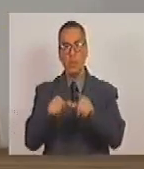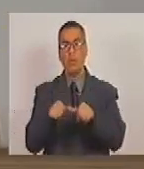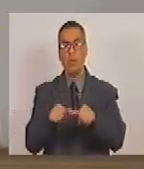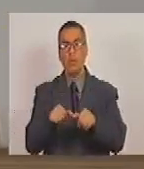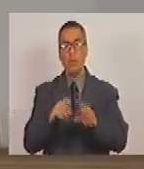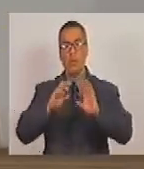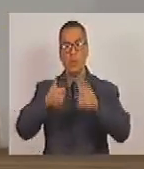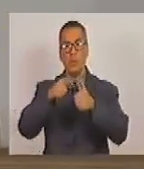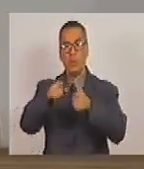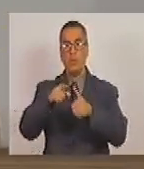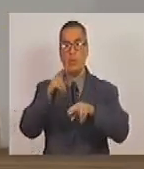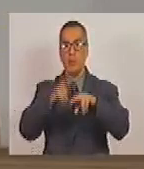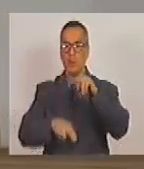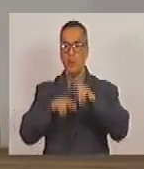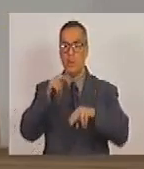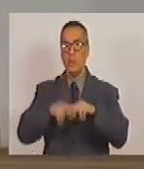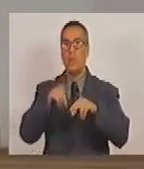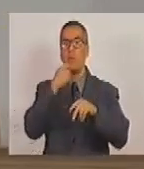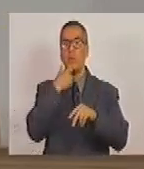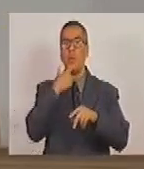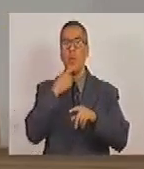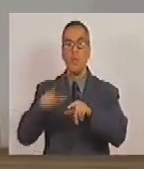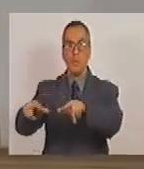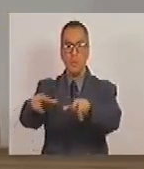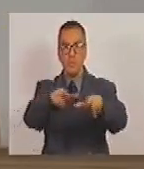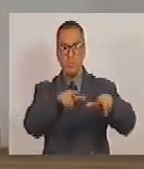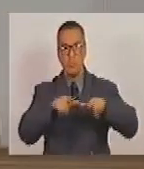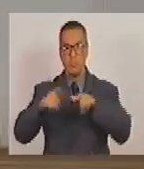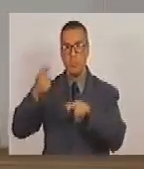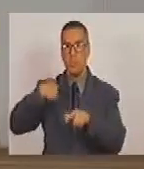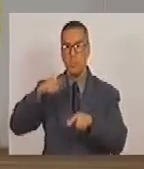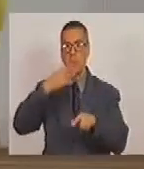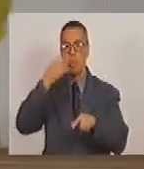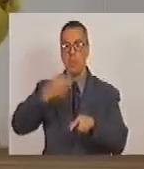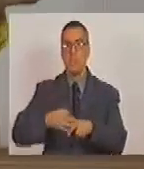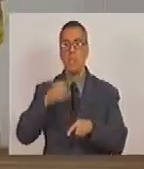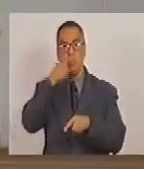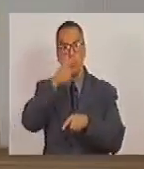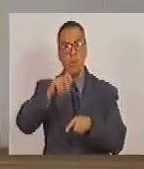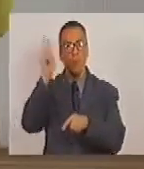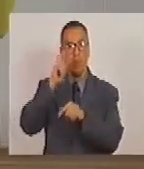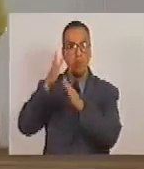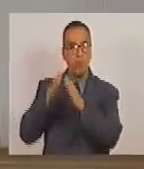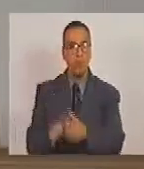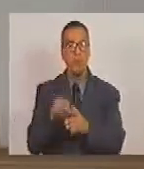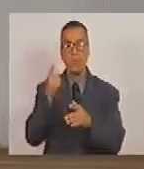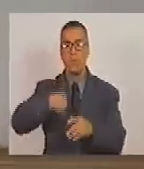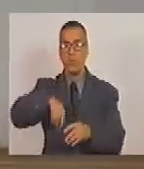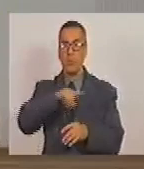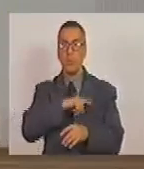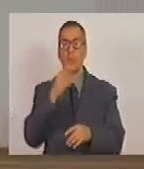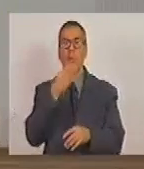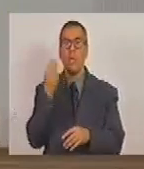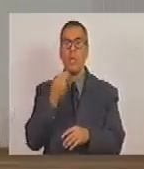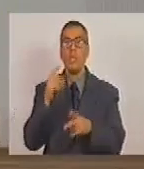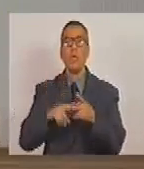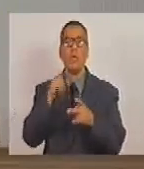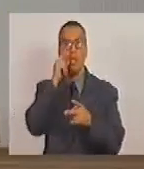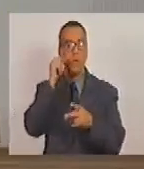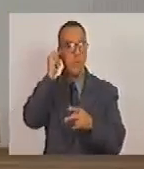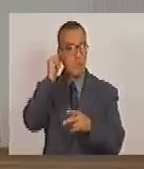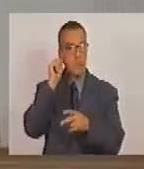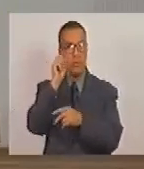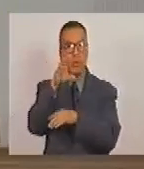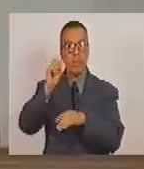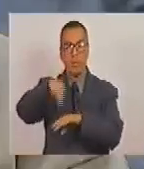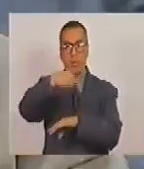dar inicio y creación a este hermoso espacio, y tenga la certeza el pueblo venezolano que nosotros los jóvenes y las jóvenes de la